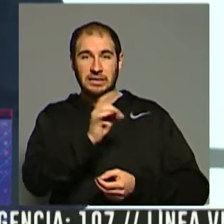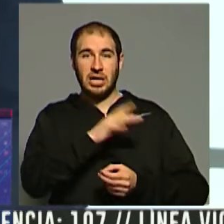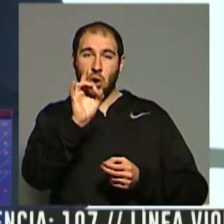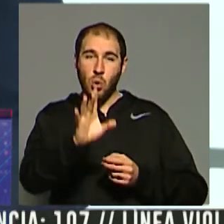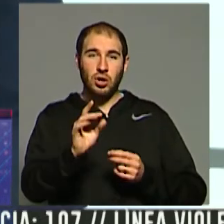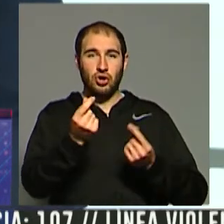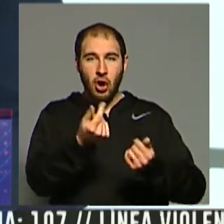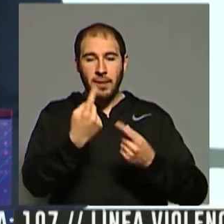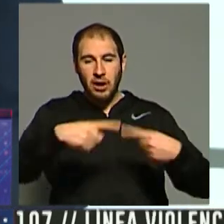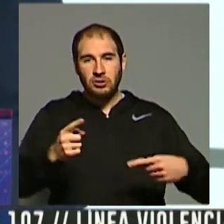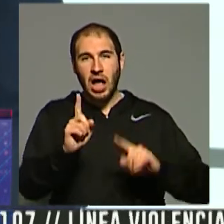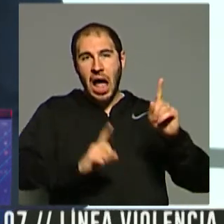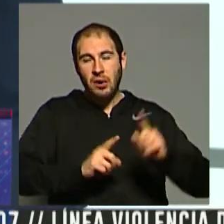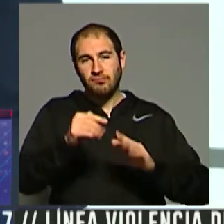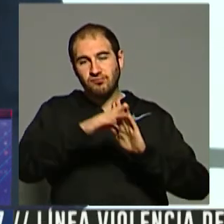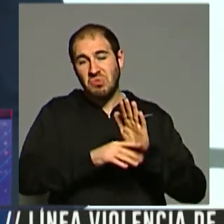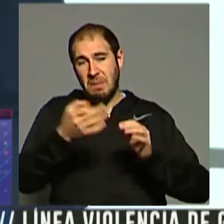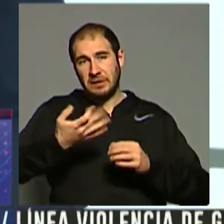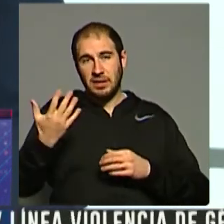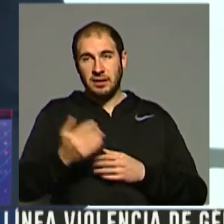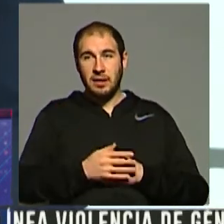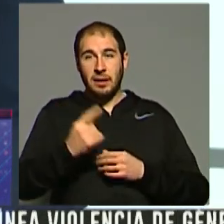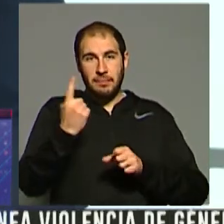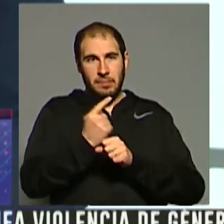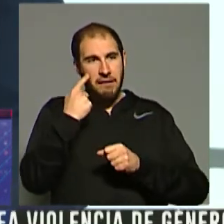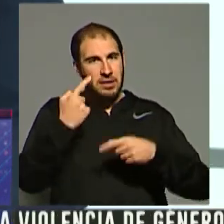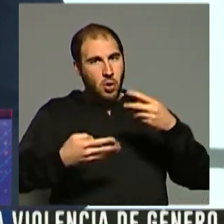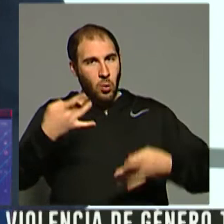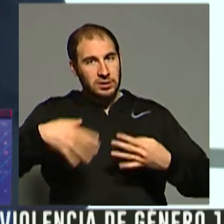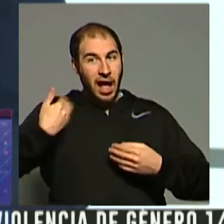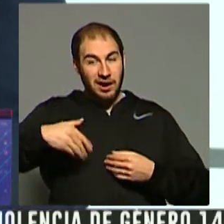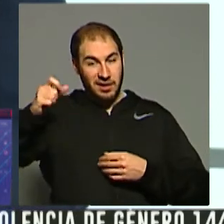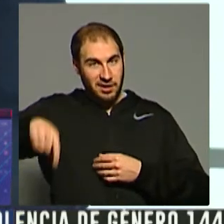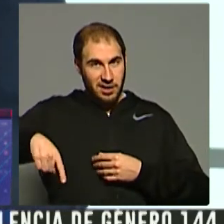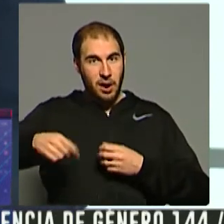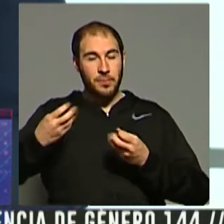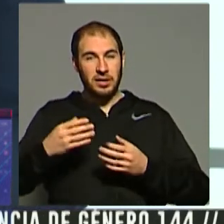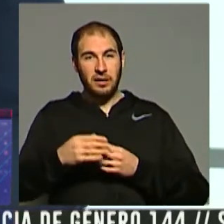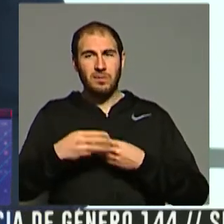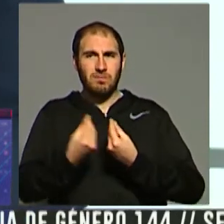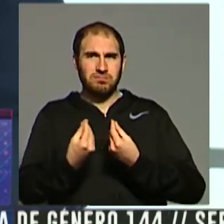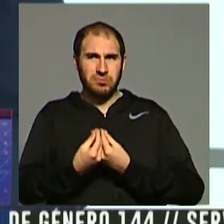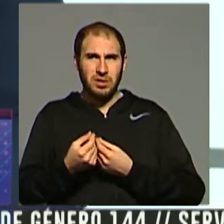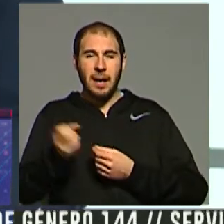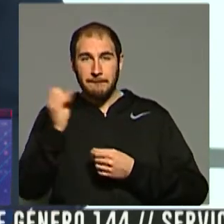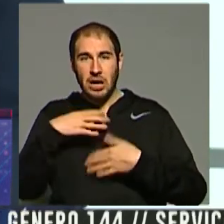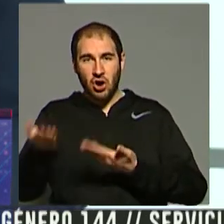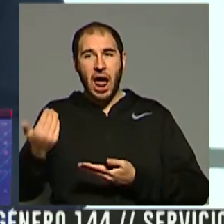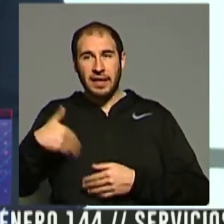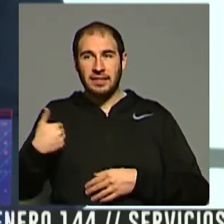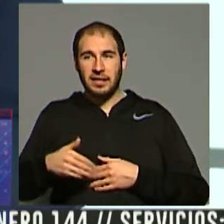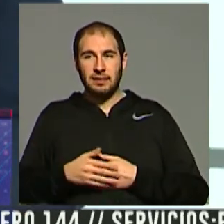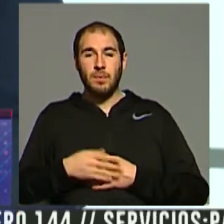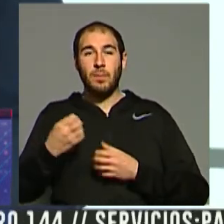para comprar algún producto algún artículo en particular primero hacer las cuentas en argentina porque en la mayoría de los casos conviene en argentina